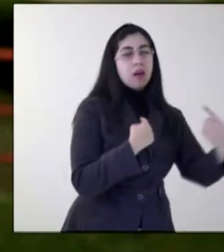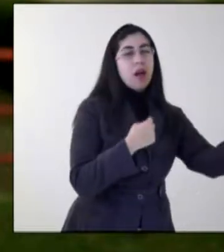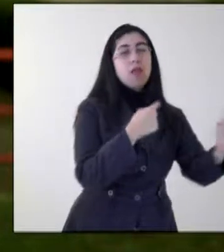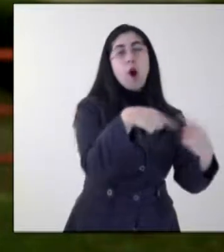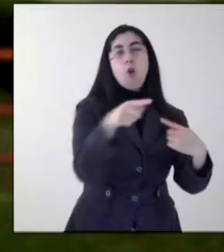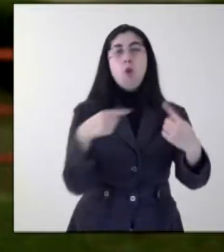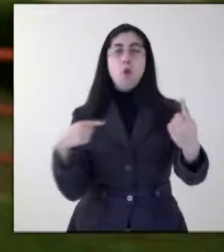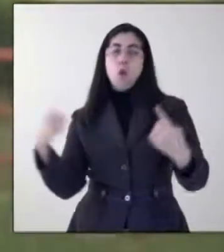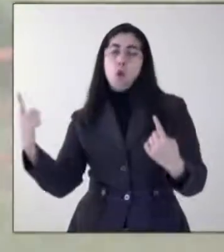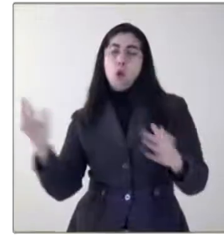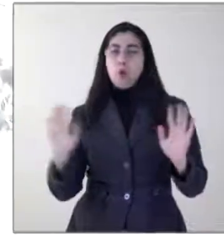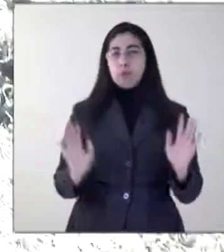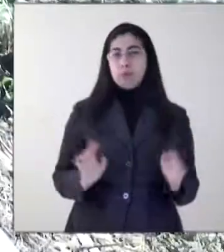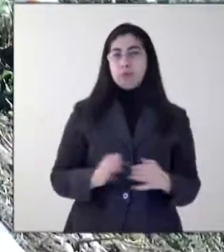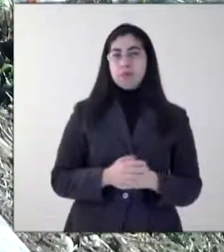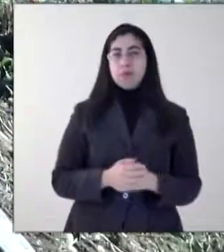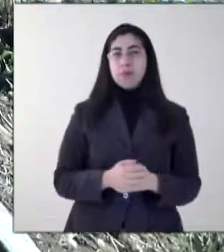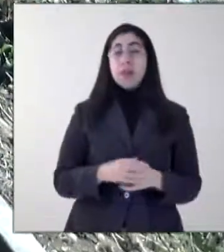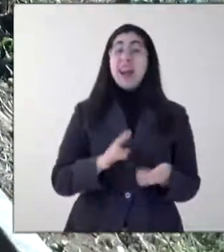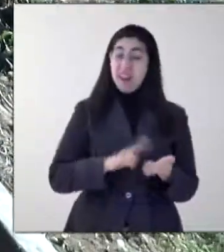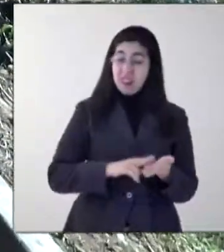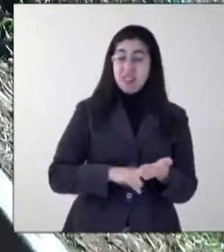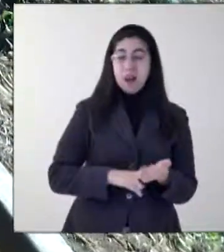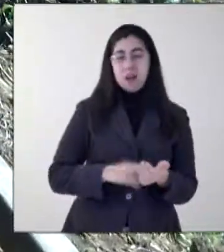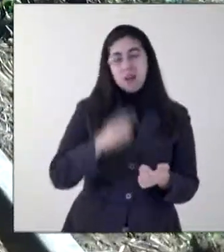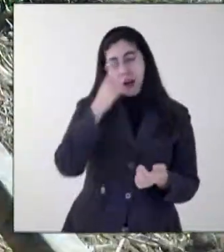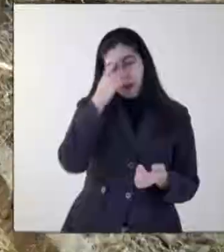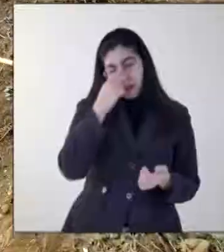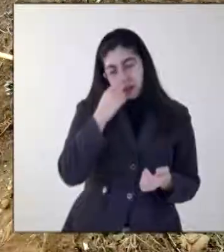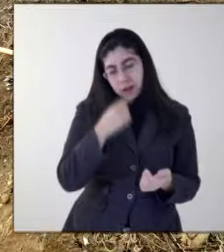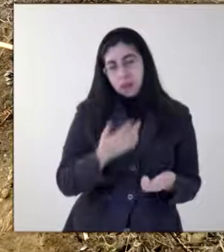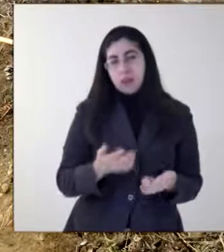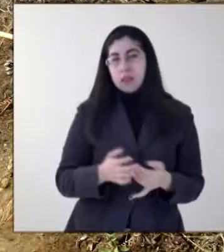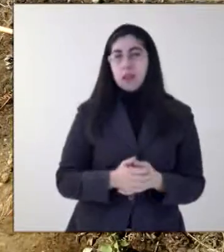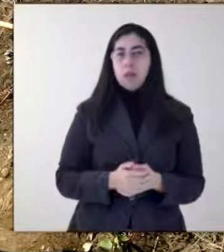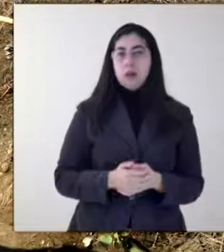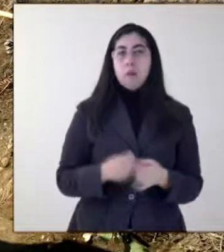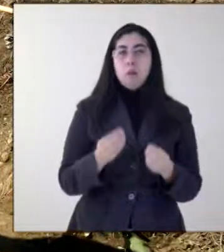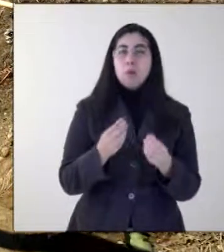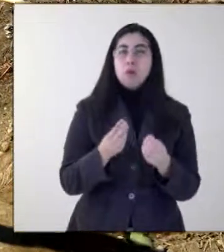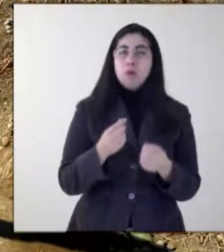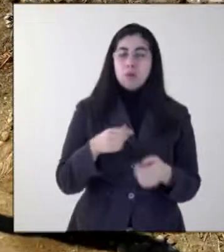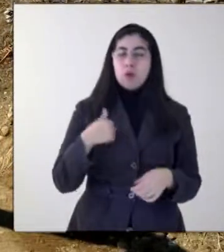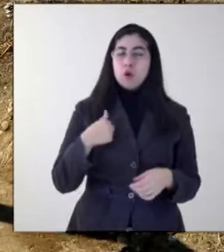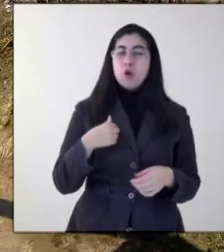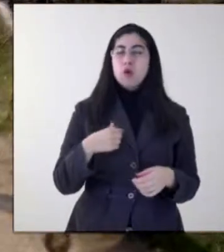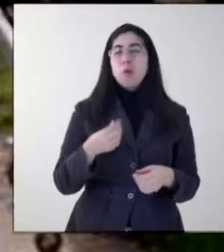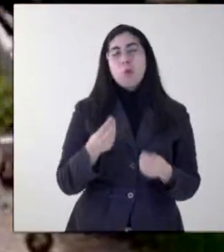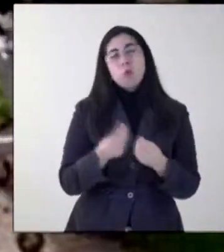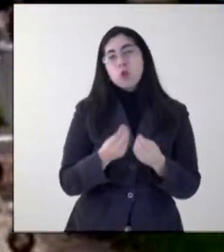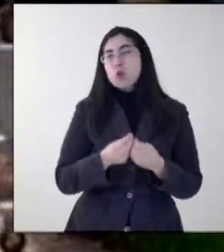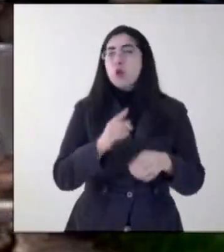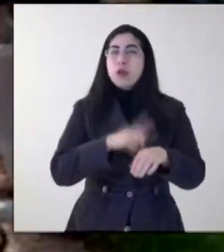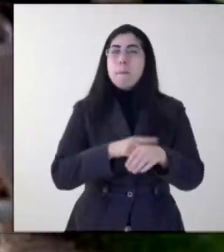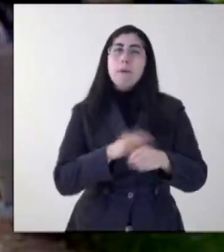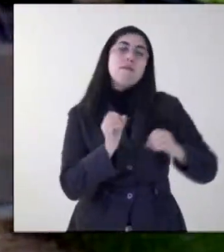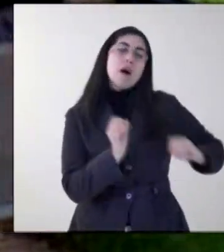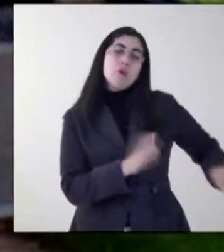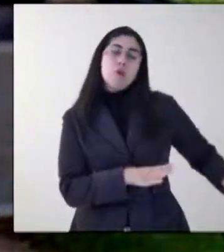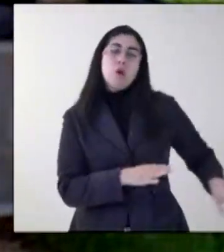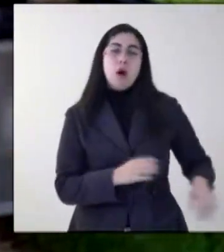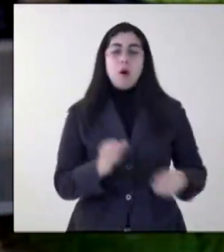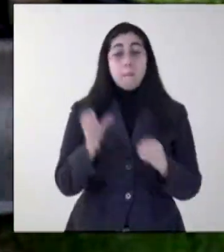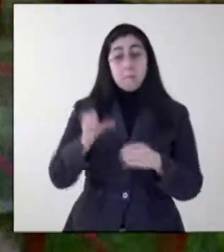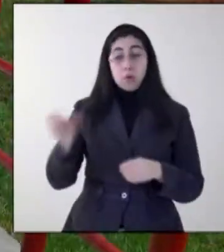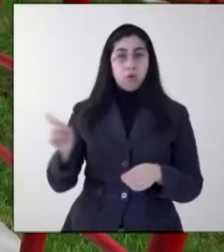y la realidad era bastante triste porque nosotros estábamos por mucho tiempo muy, muy abandonados, no venía nadie